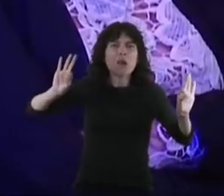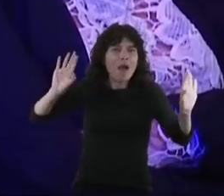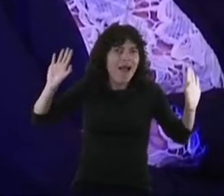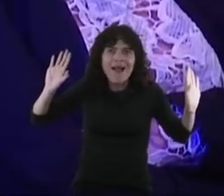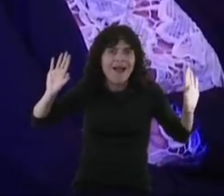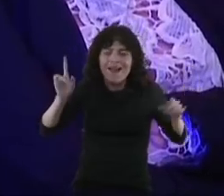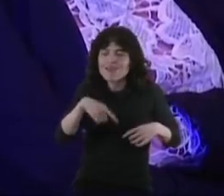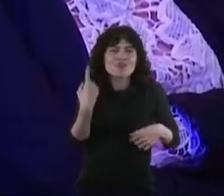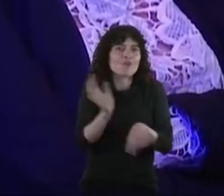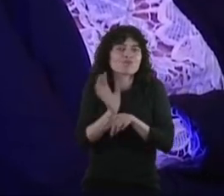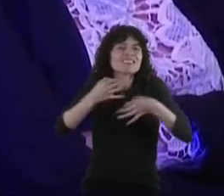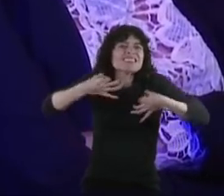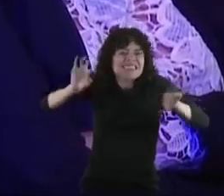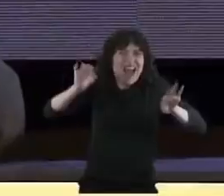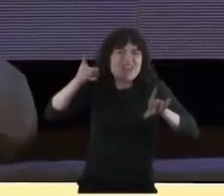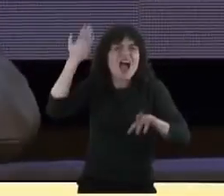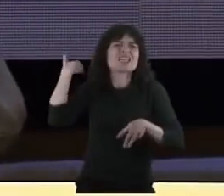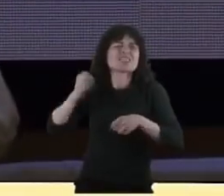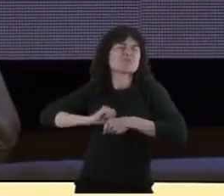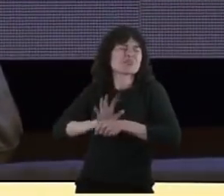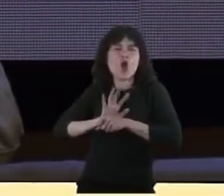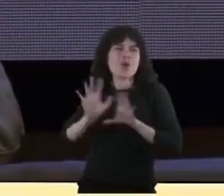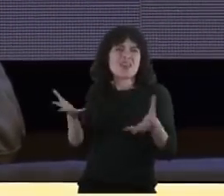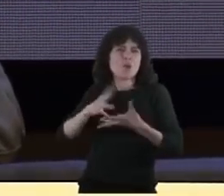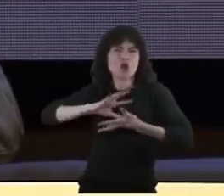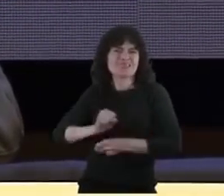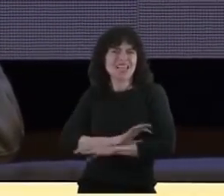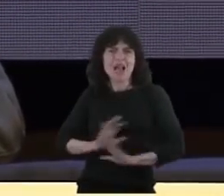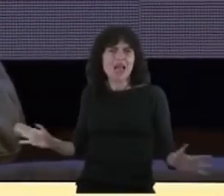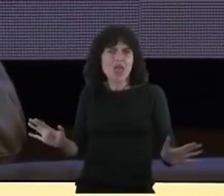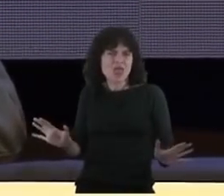somos sobrevivientes de la mayor tragedia que la humanidad ha vivido.